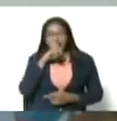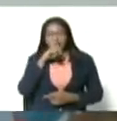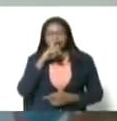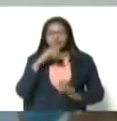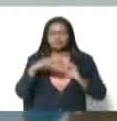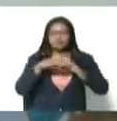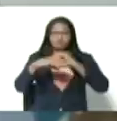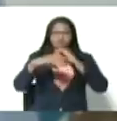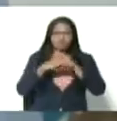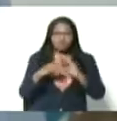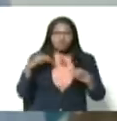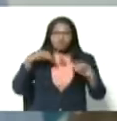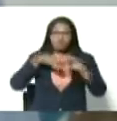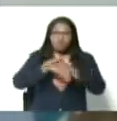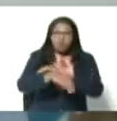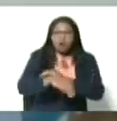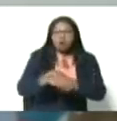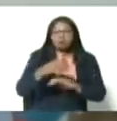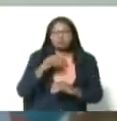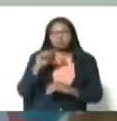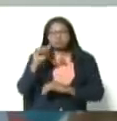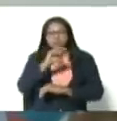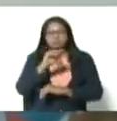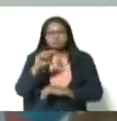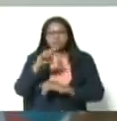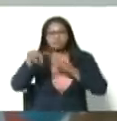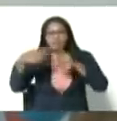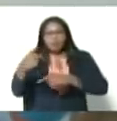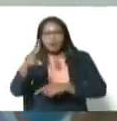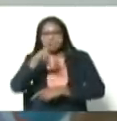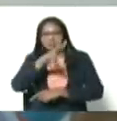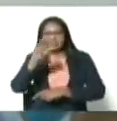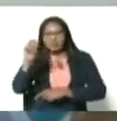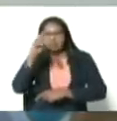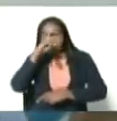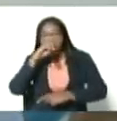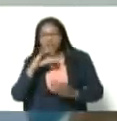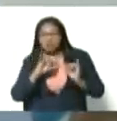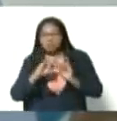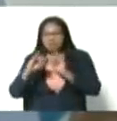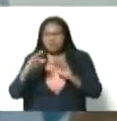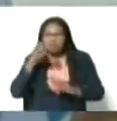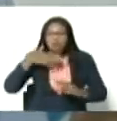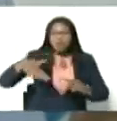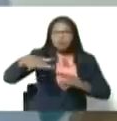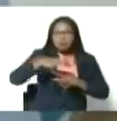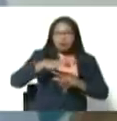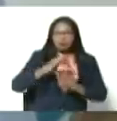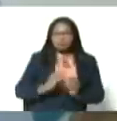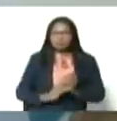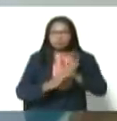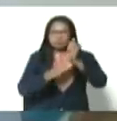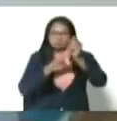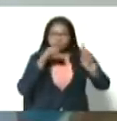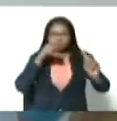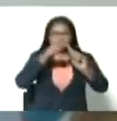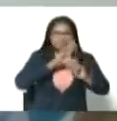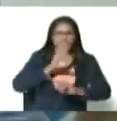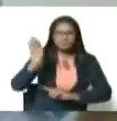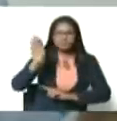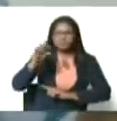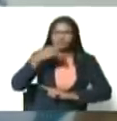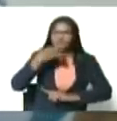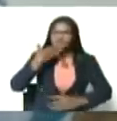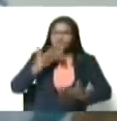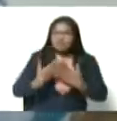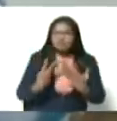para movilizar a nuestro pueblo. 30 años después sigue junto a ese mismo pueblo, pero conduciendo los destinos de la patria. Quiero